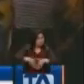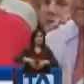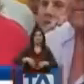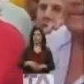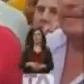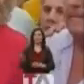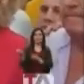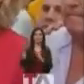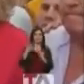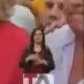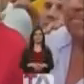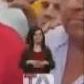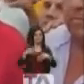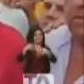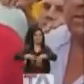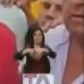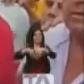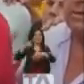dijo